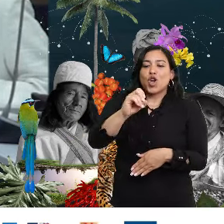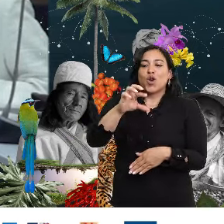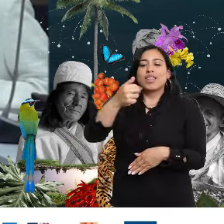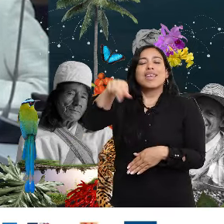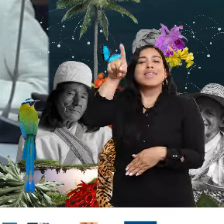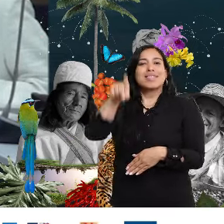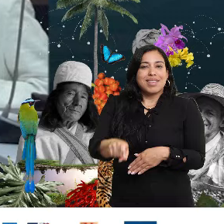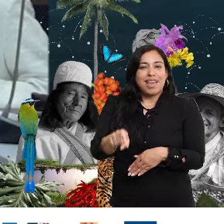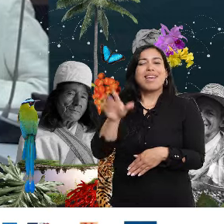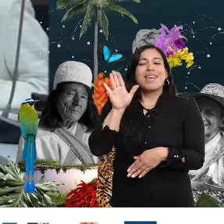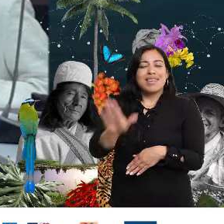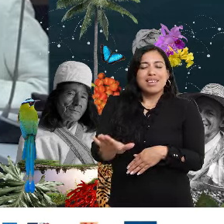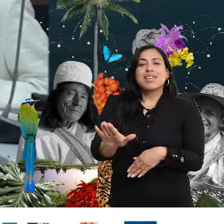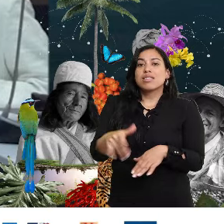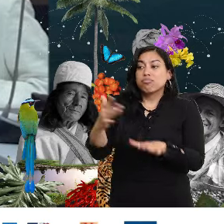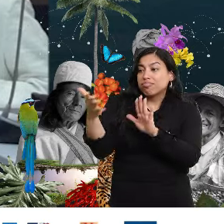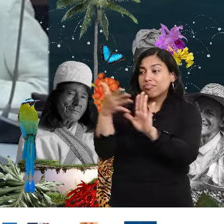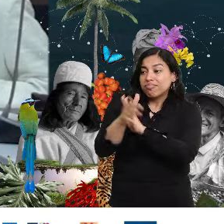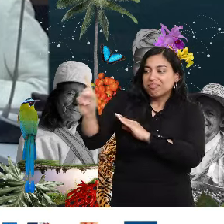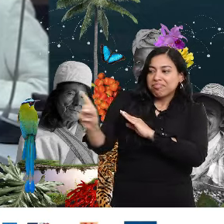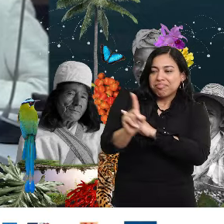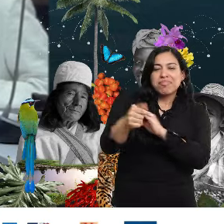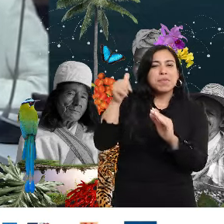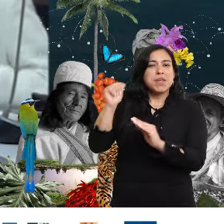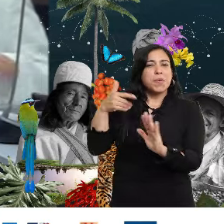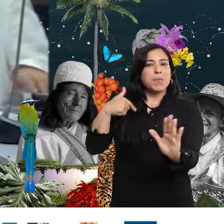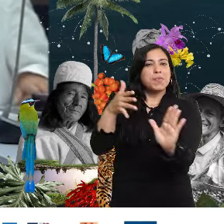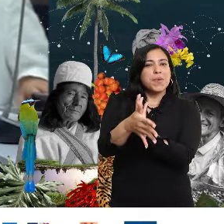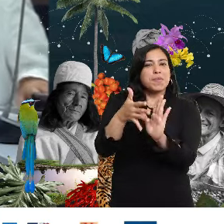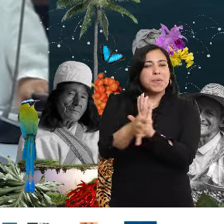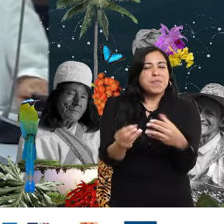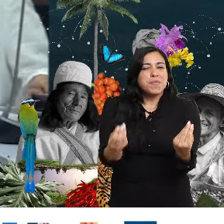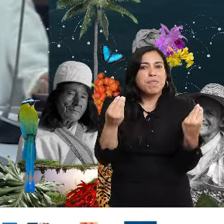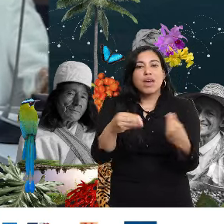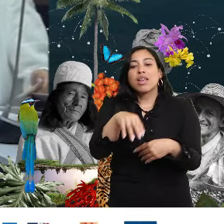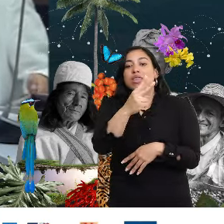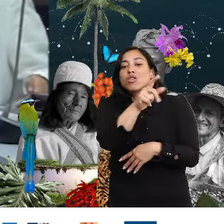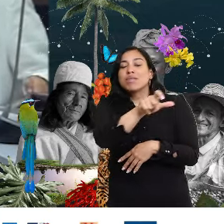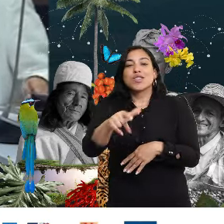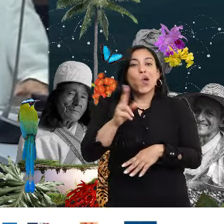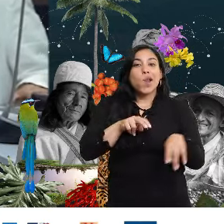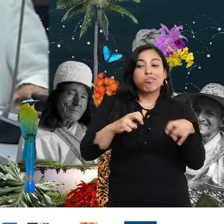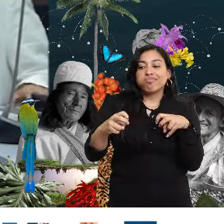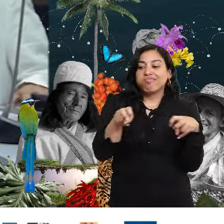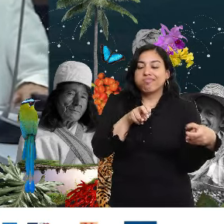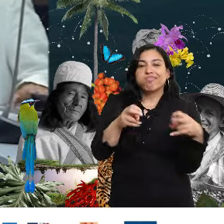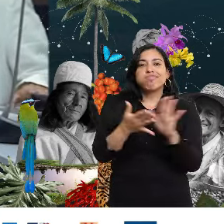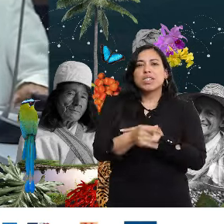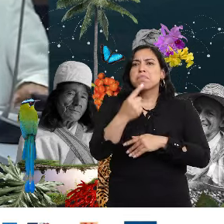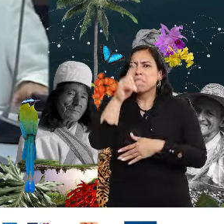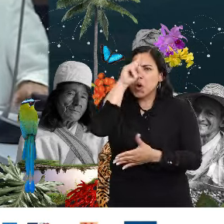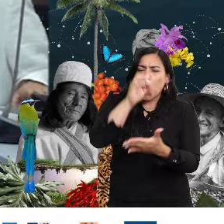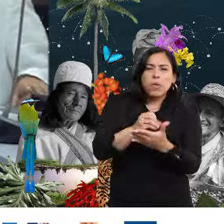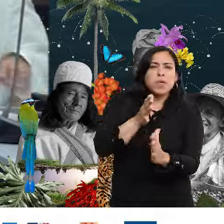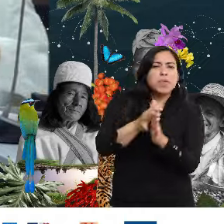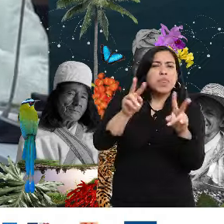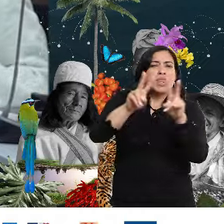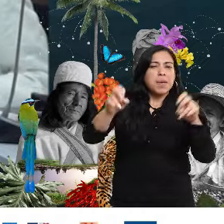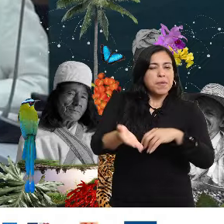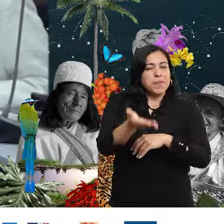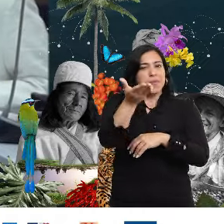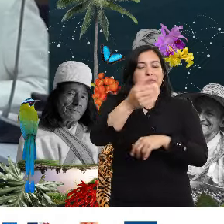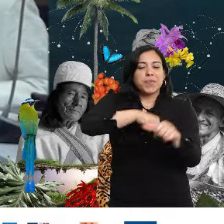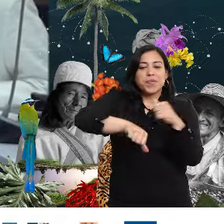COP16, la escuchamos para que nuestras dos panelistas nos hagan los comentarios respectivos.